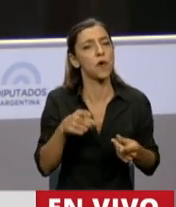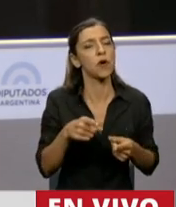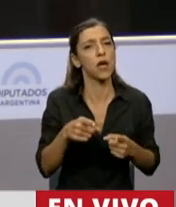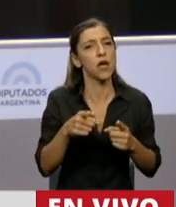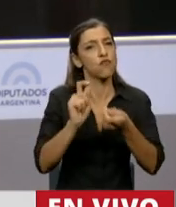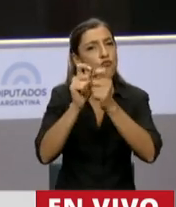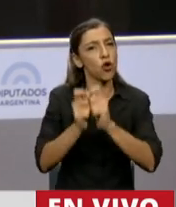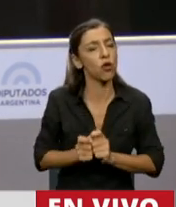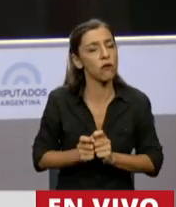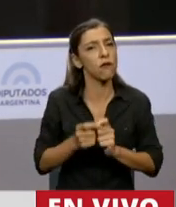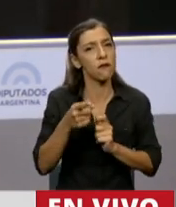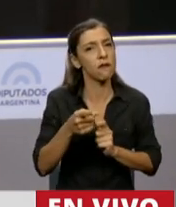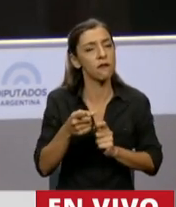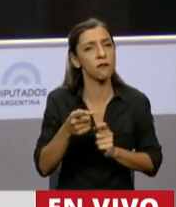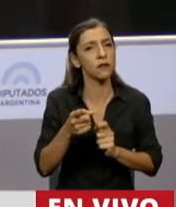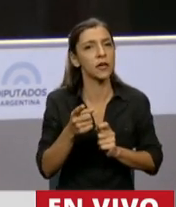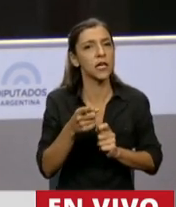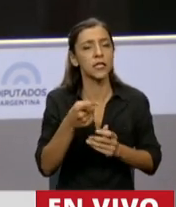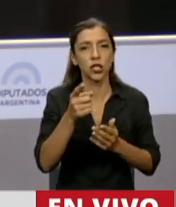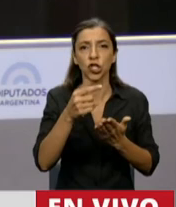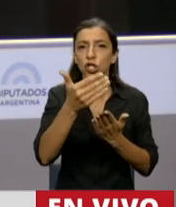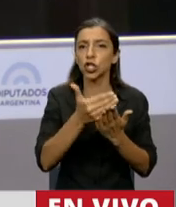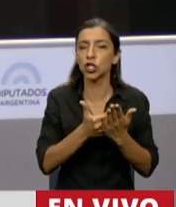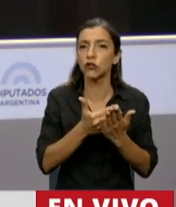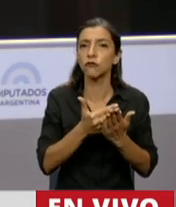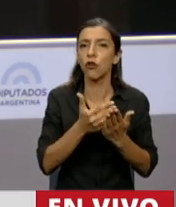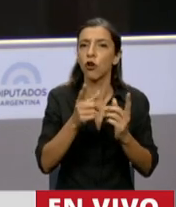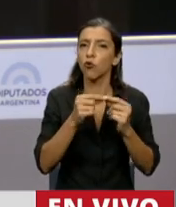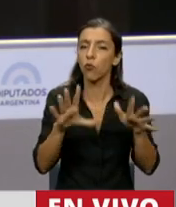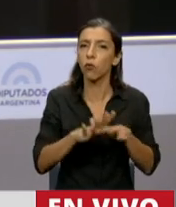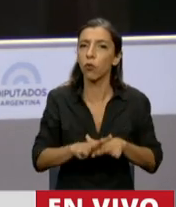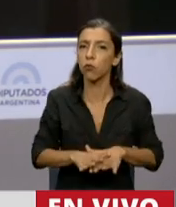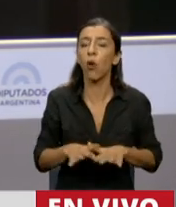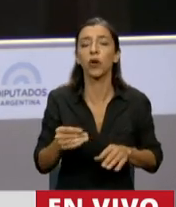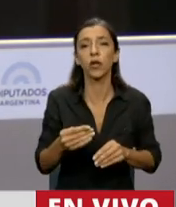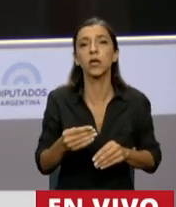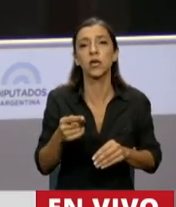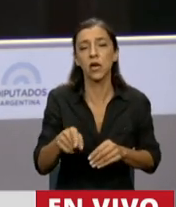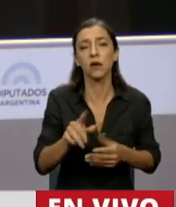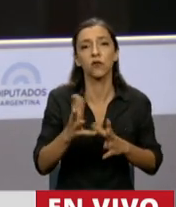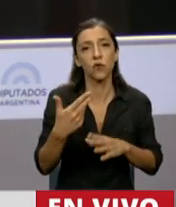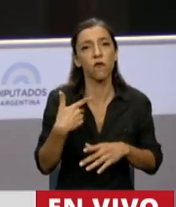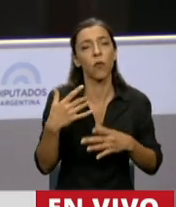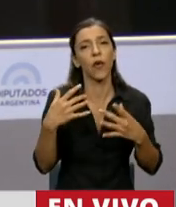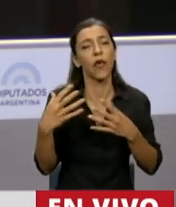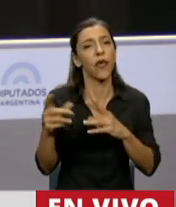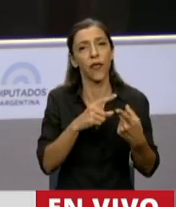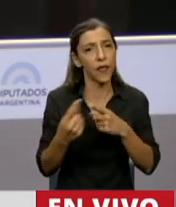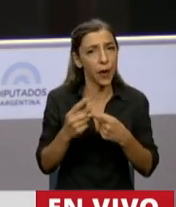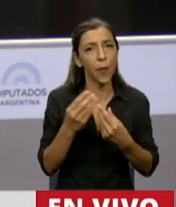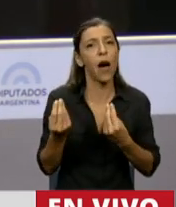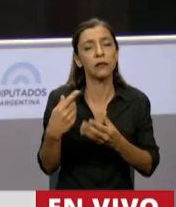modificaciones que prevé y que prevén la posibilidad de discutir esto bilateralmente entre el gobierno nacional